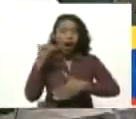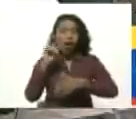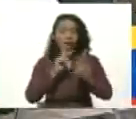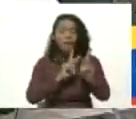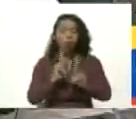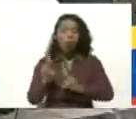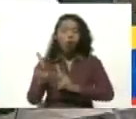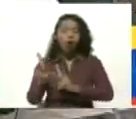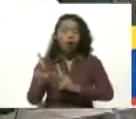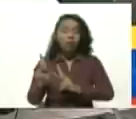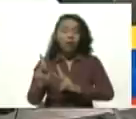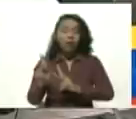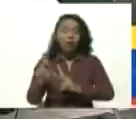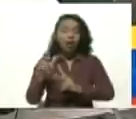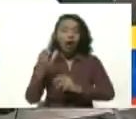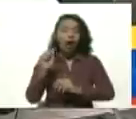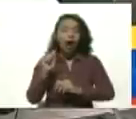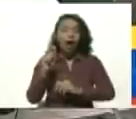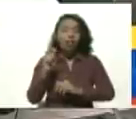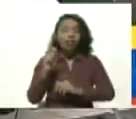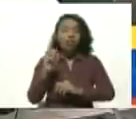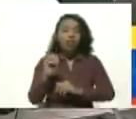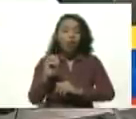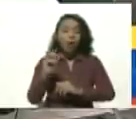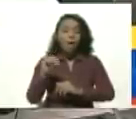llamado Atomum.